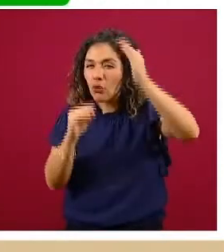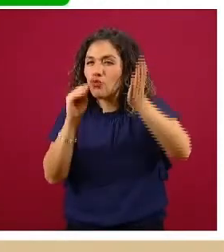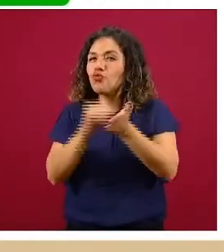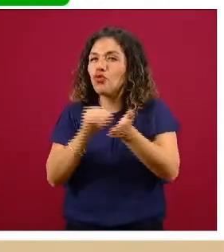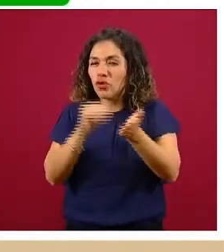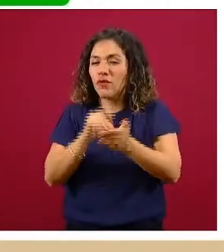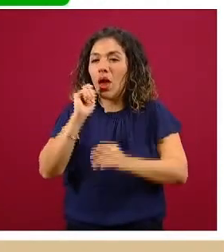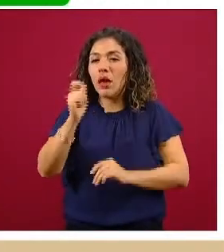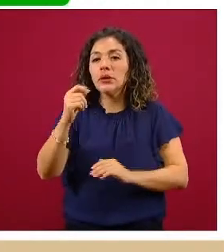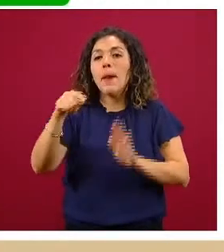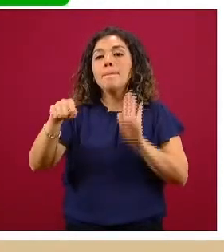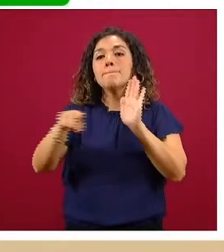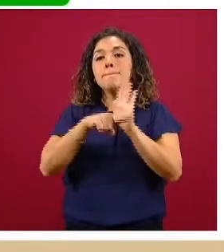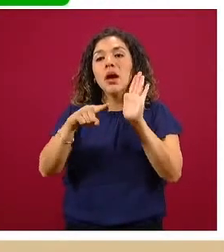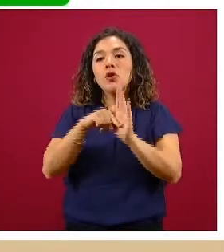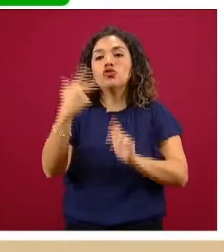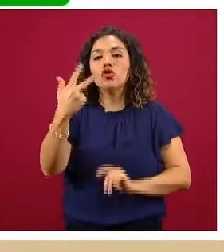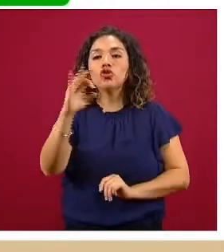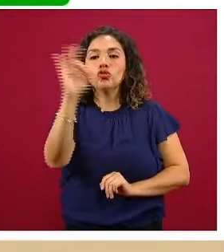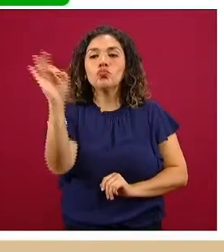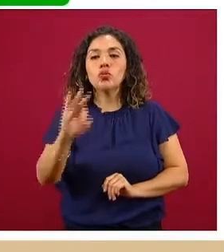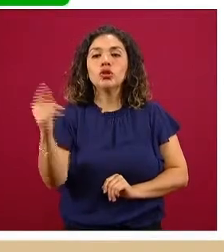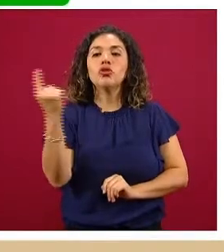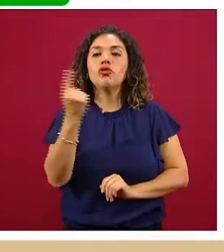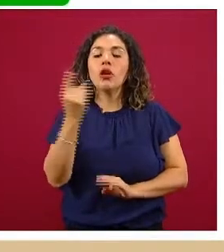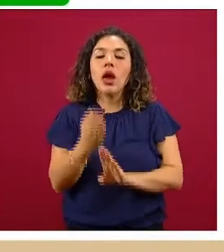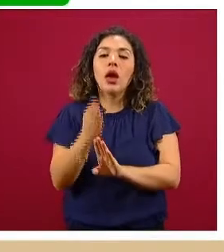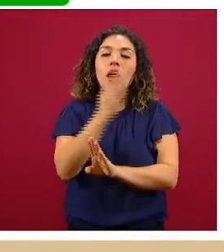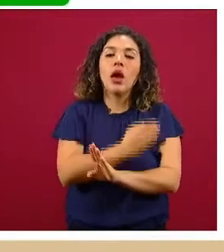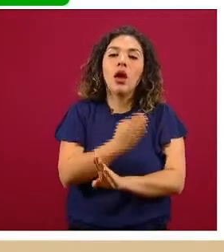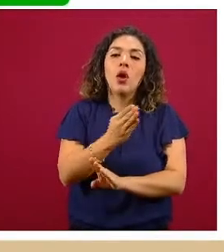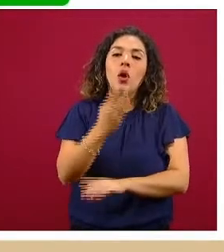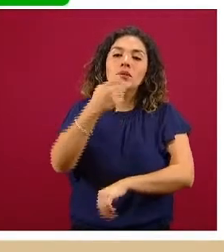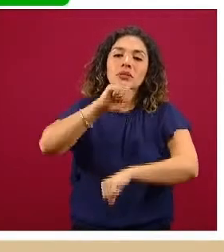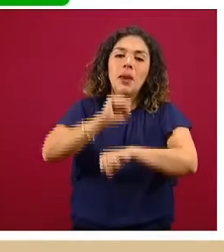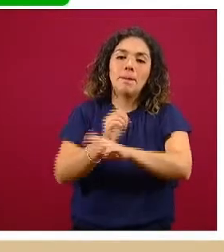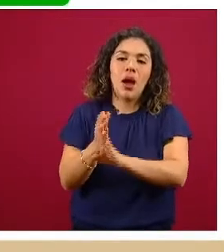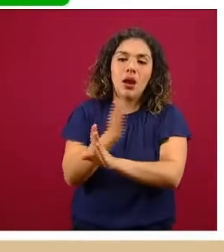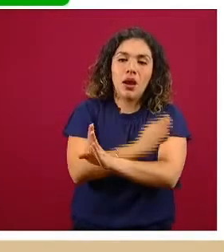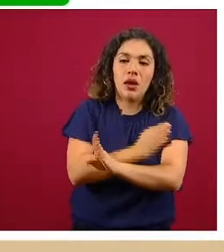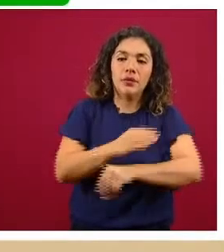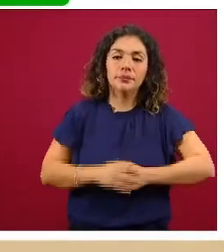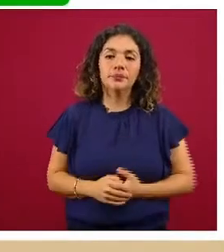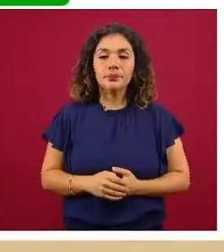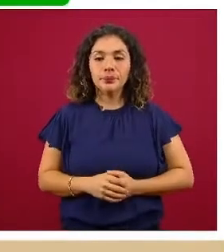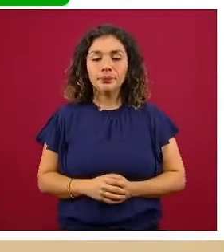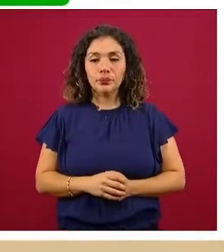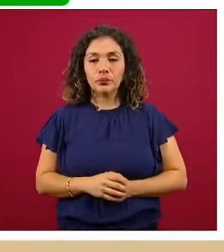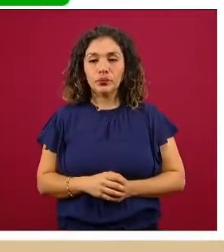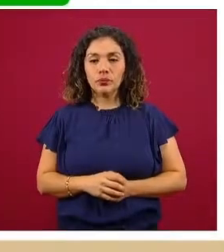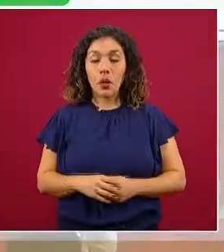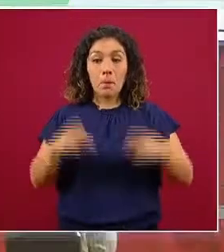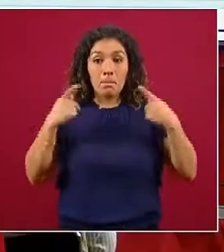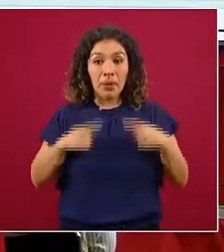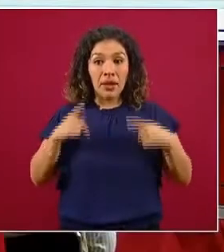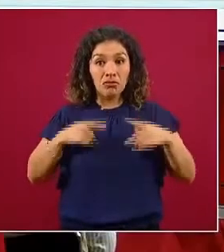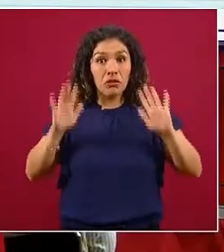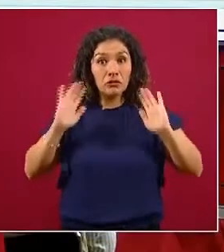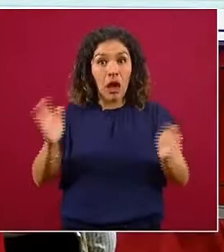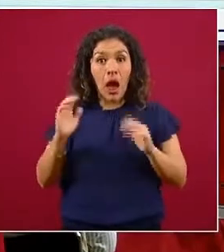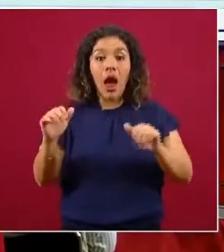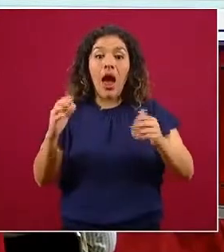de menos 8% en relación o en comparación entre esas 2 semanas. Las personas que se han